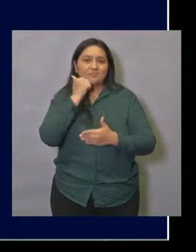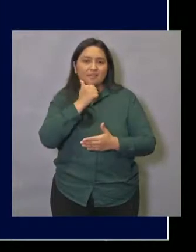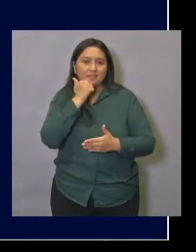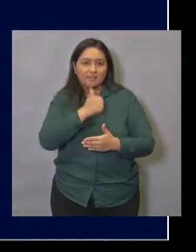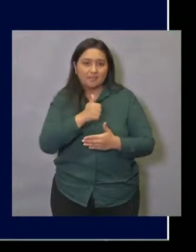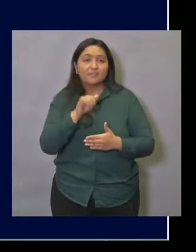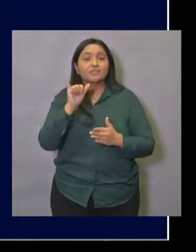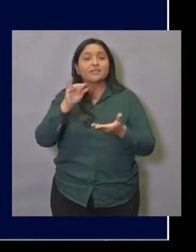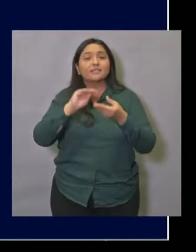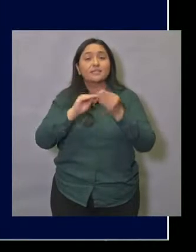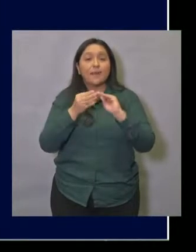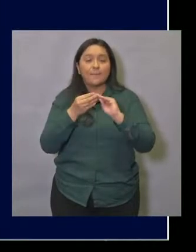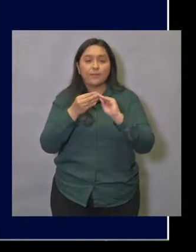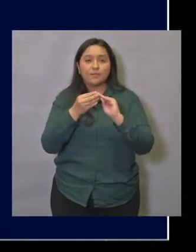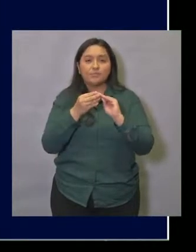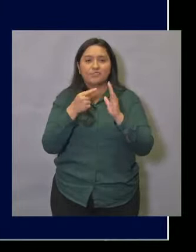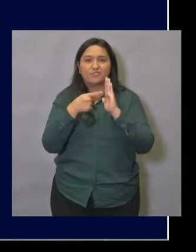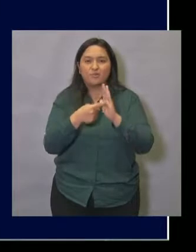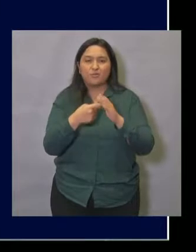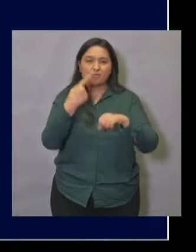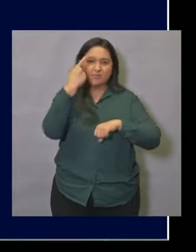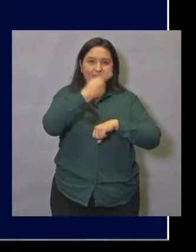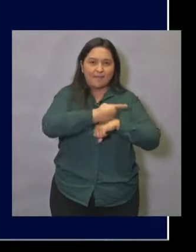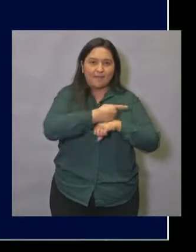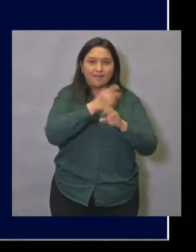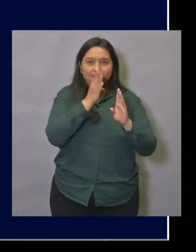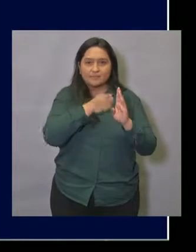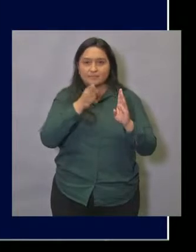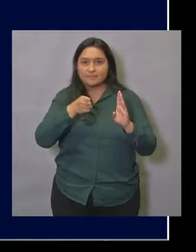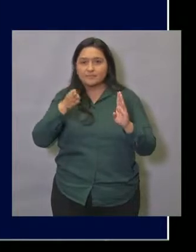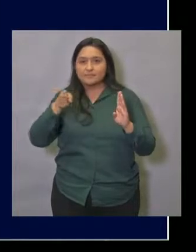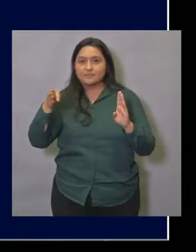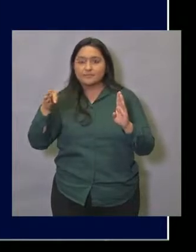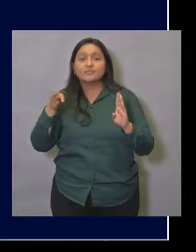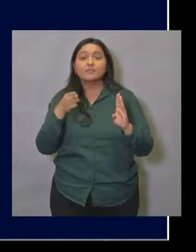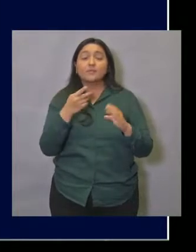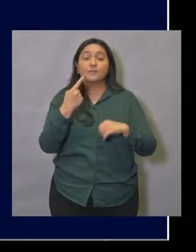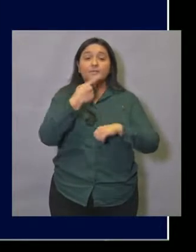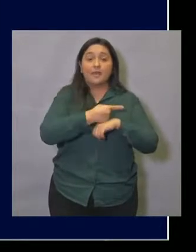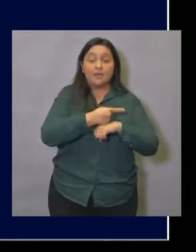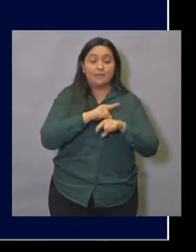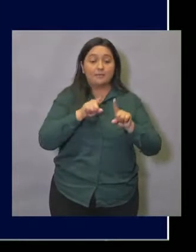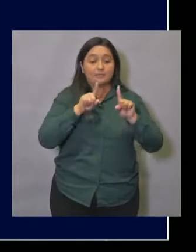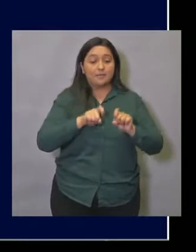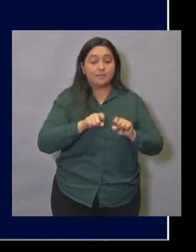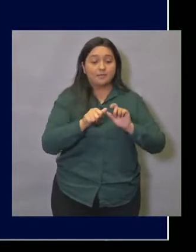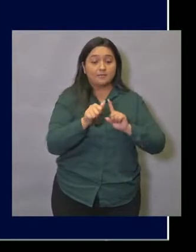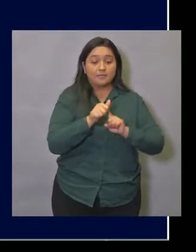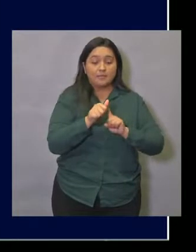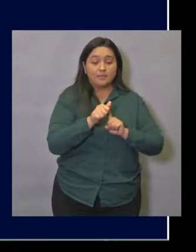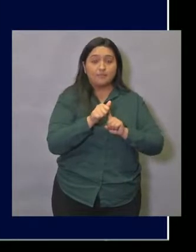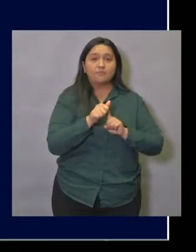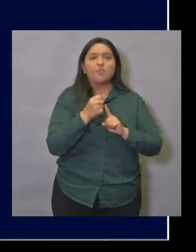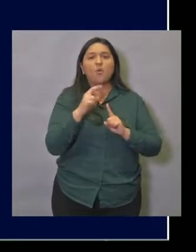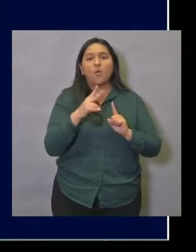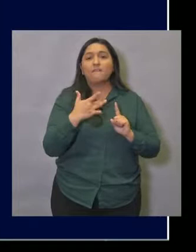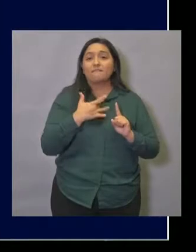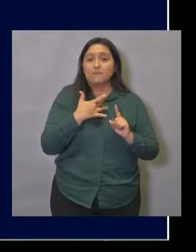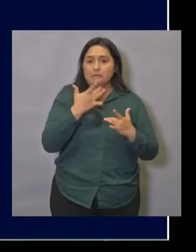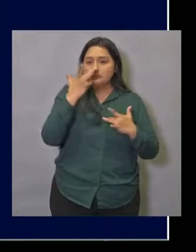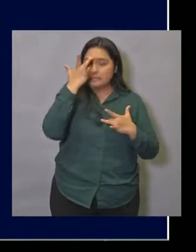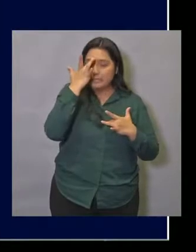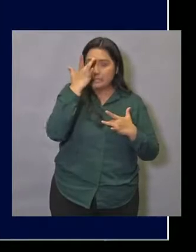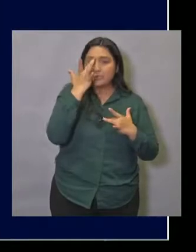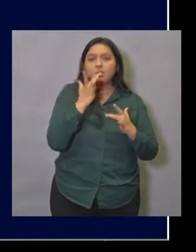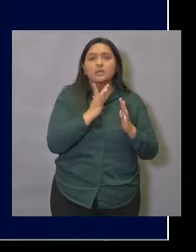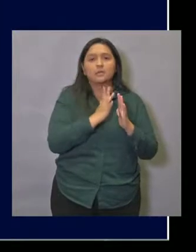promedio de casos por fecha de episodio, es decir, la fecha en que una persona se hizo el examen o comenzó a tener síntomas,